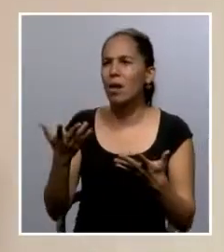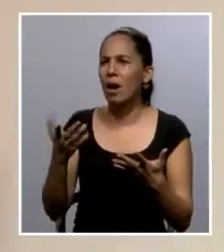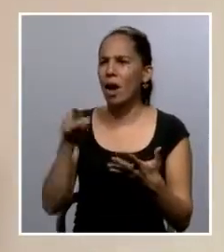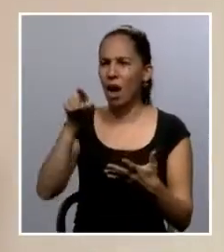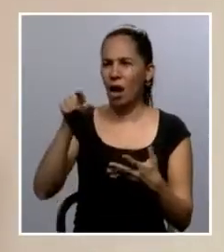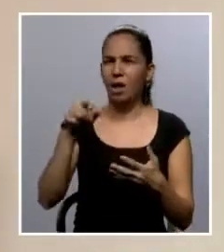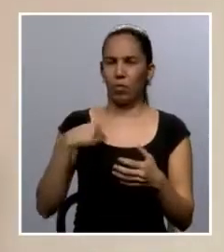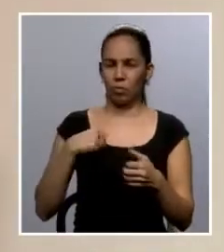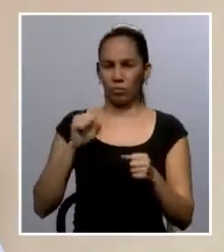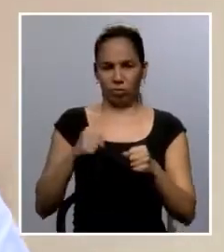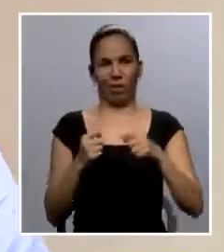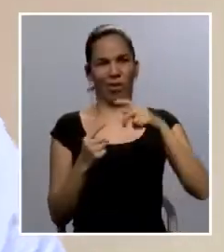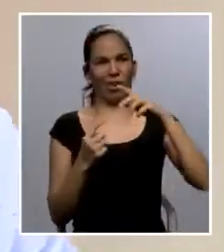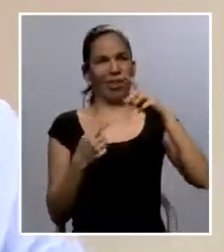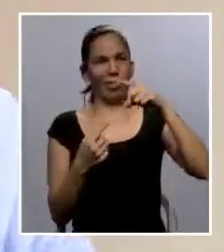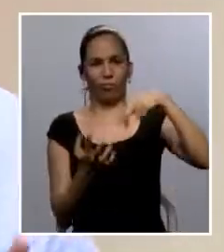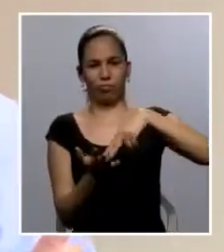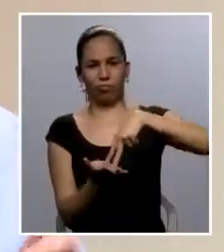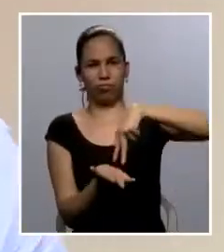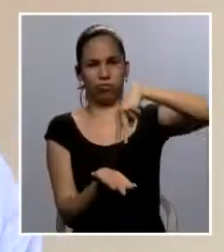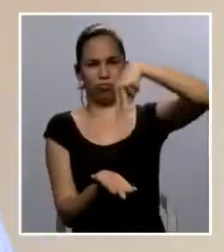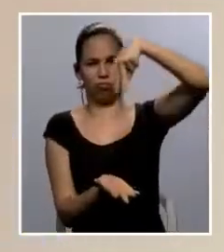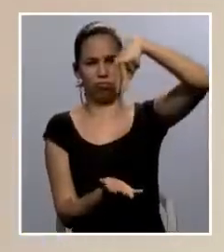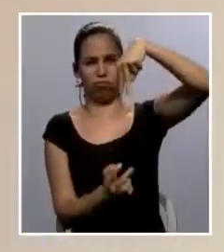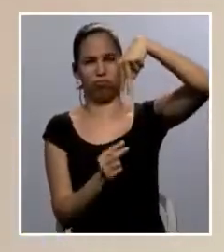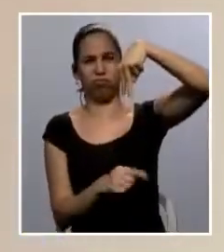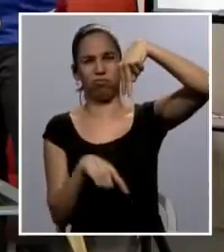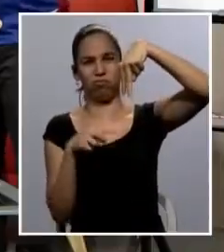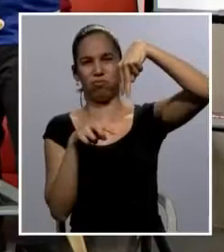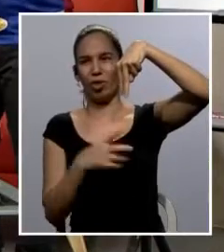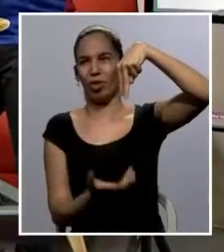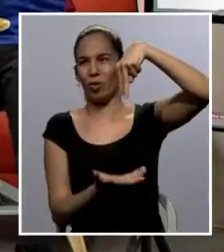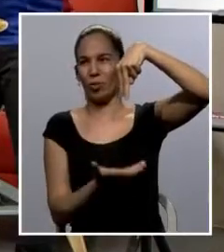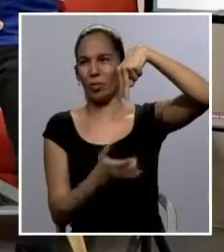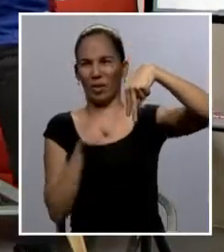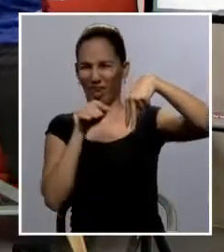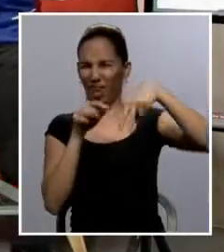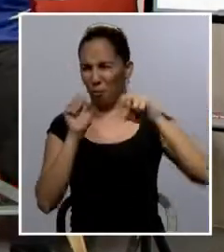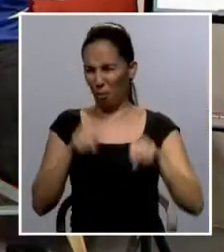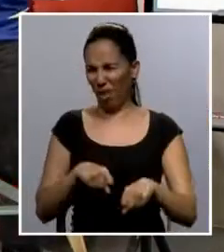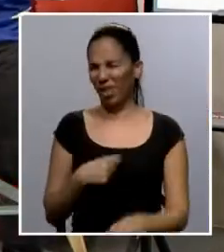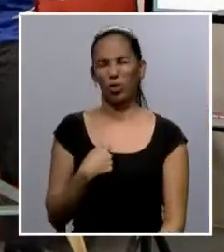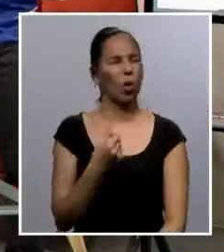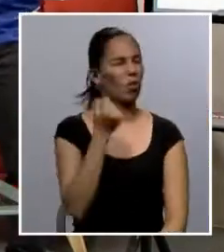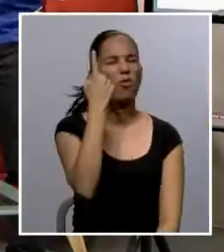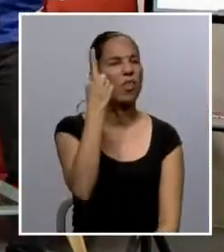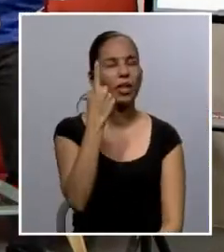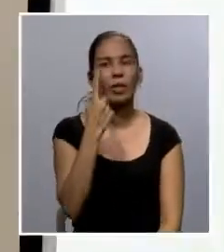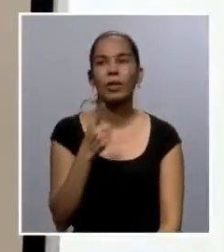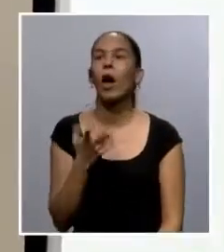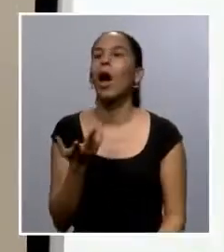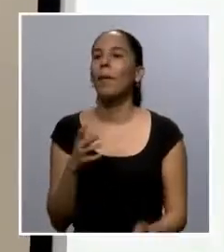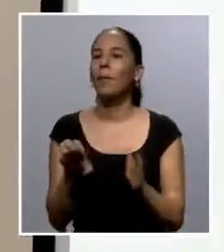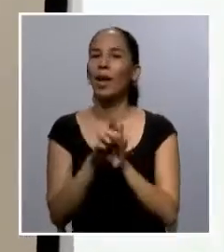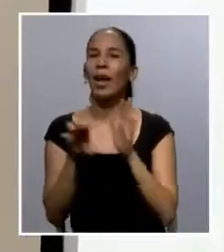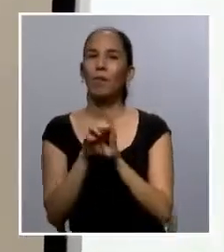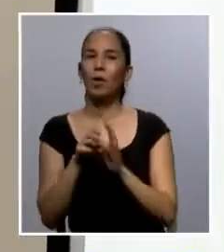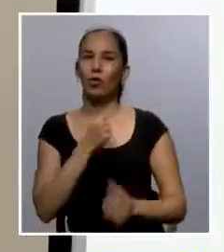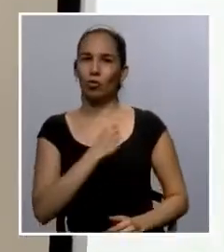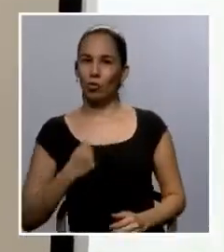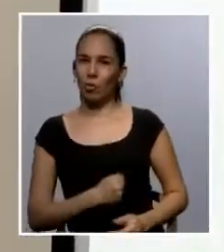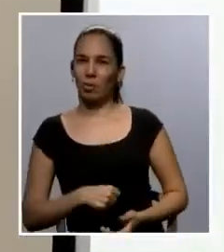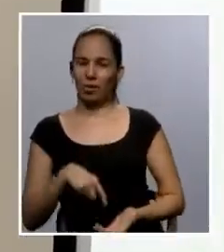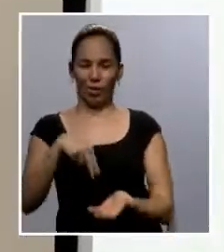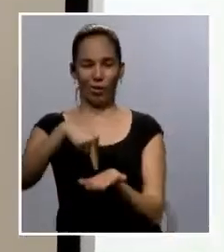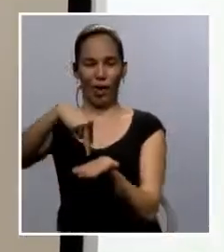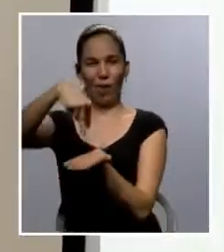se nos mantenga en el aire suspendido. Ajá. Eso sí no lo logro entender. Usted dice de la situación donde Superman flota en el aire, está como